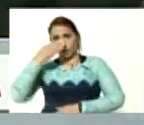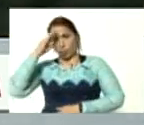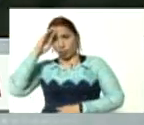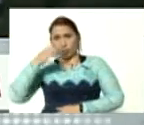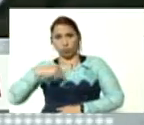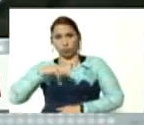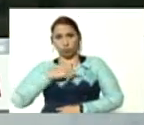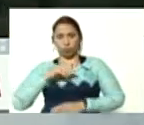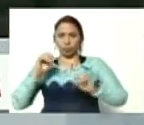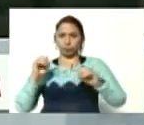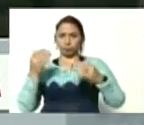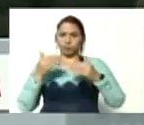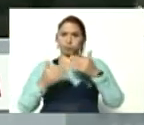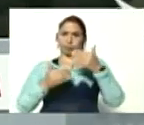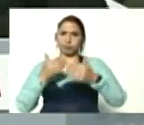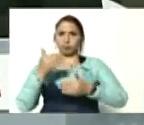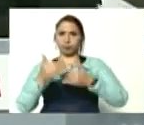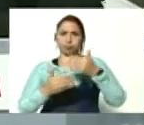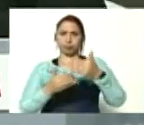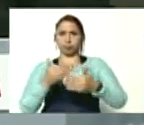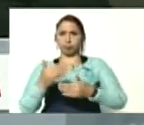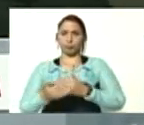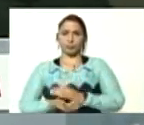ir avanzando y no retroceder.